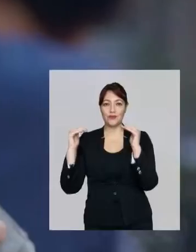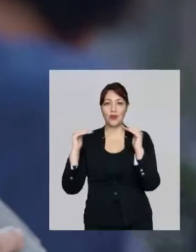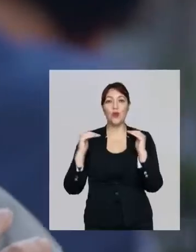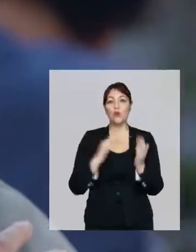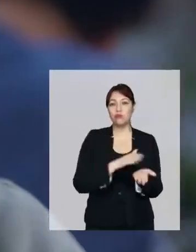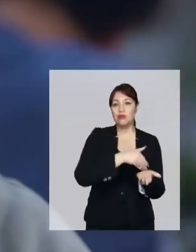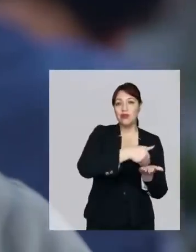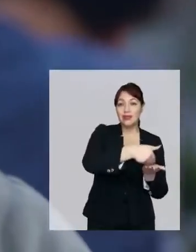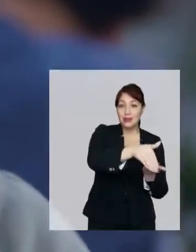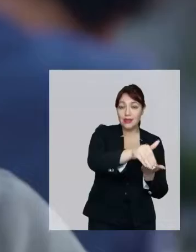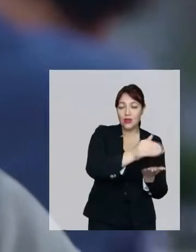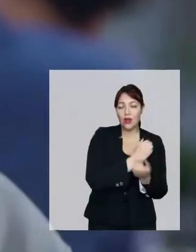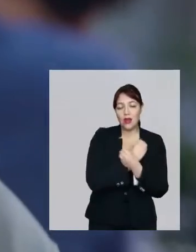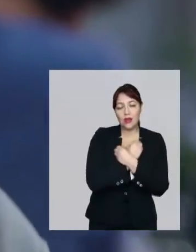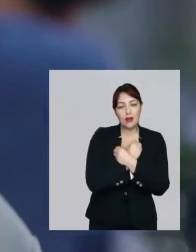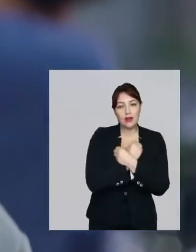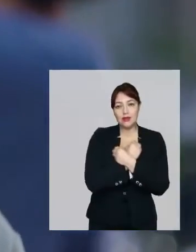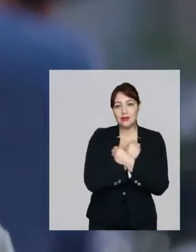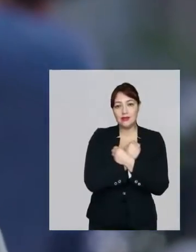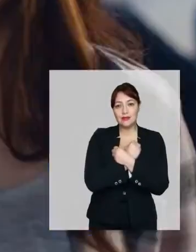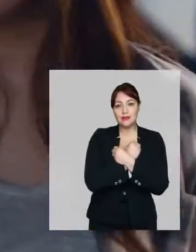Un rechazo con amor